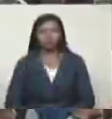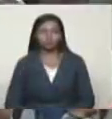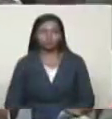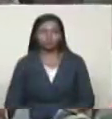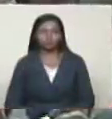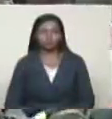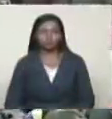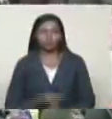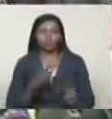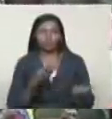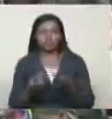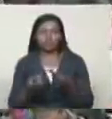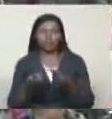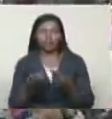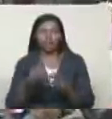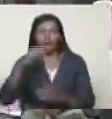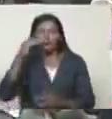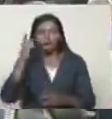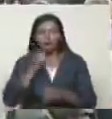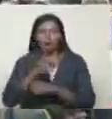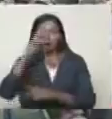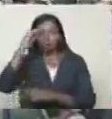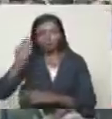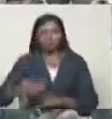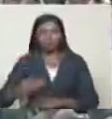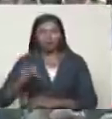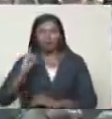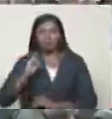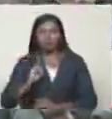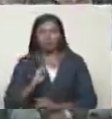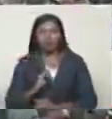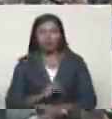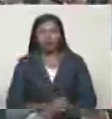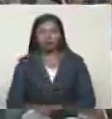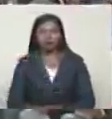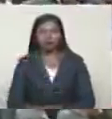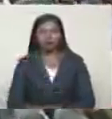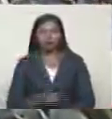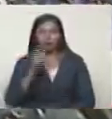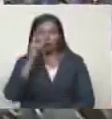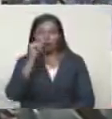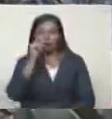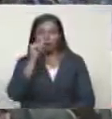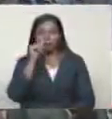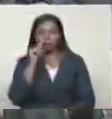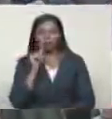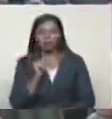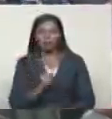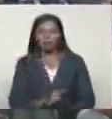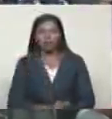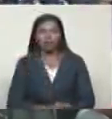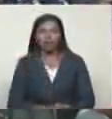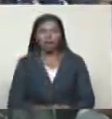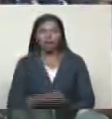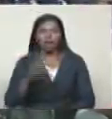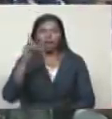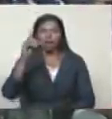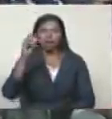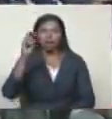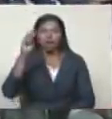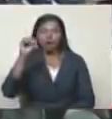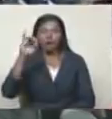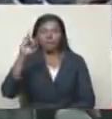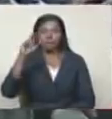Reciben condecoraciones Orden Militar Defensa Nacional Grado Comendador, ciudadano mayor general Domingo Antonio Hernández Lares, comandante de la